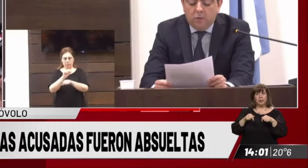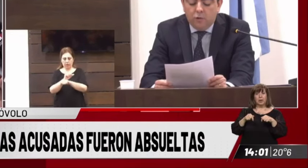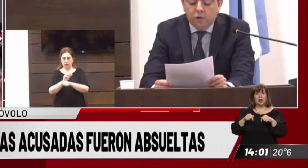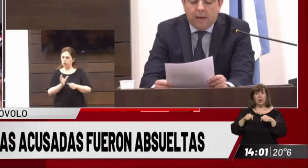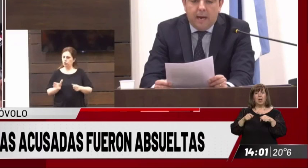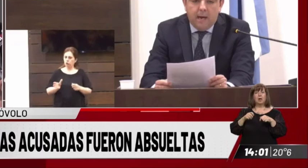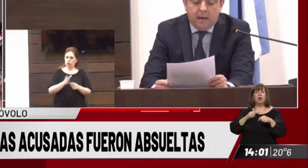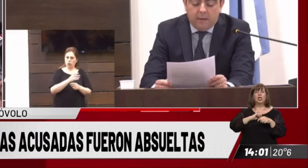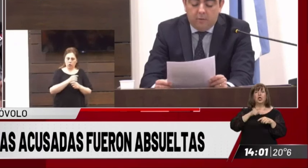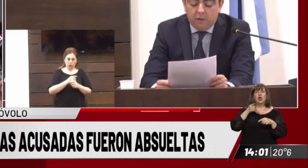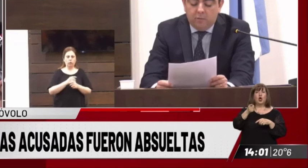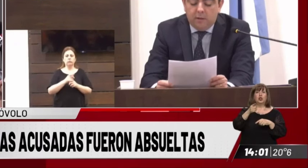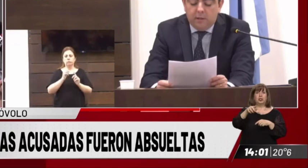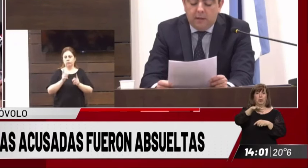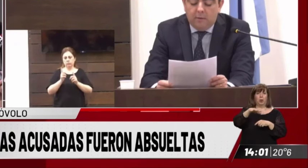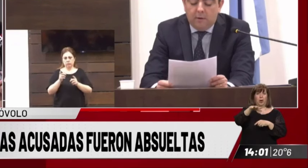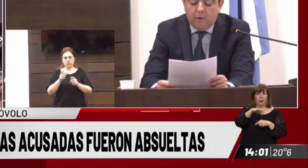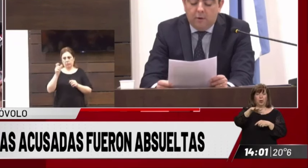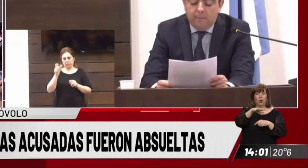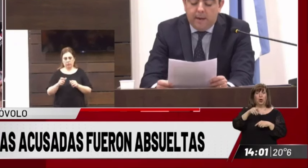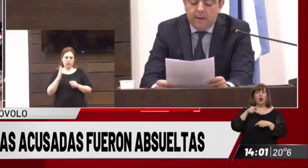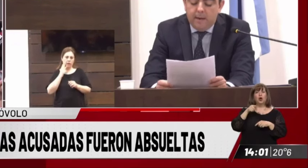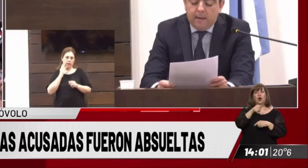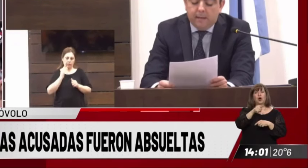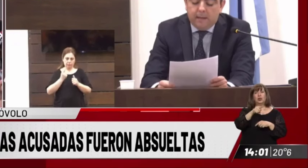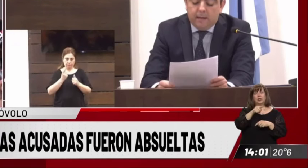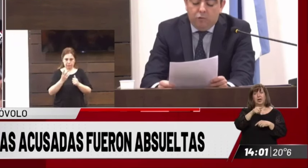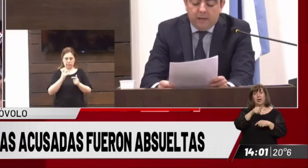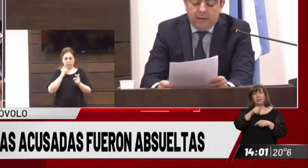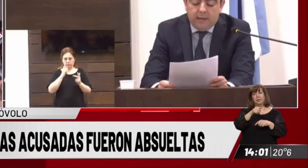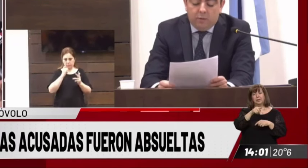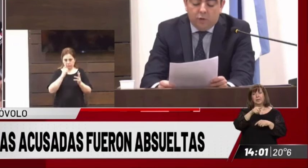traicionó al pueblo, a los futuros.